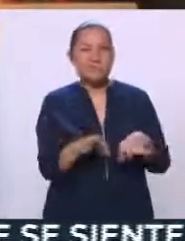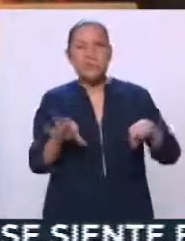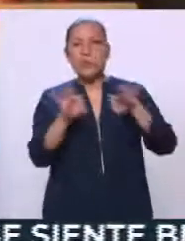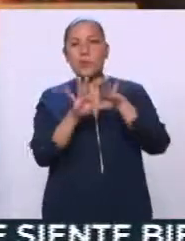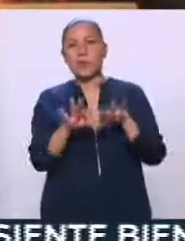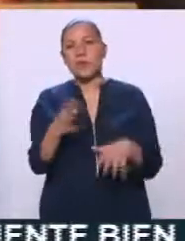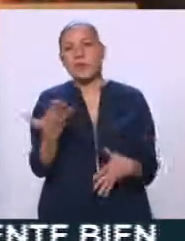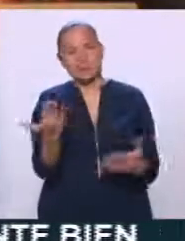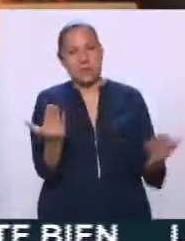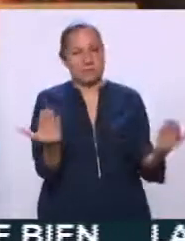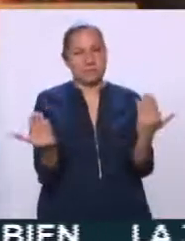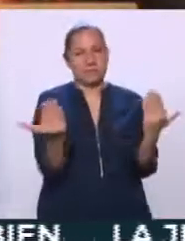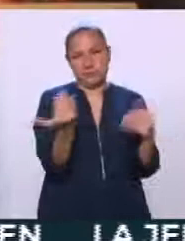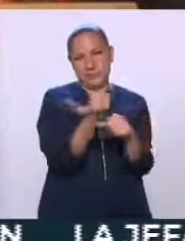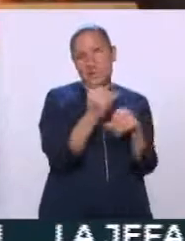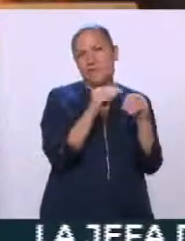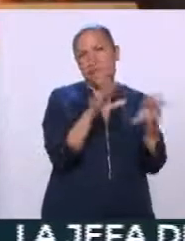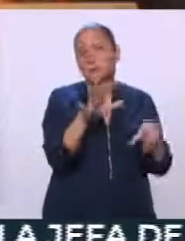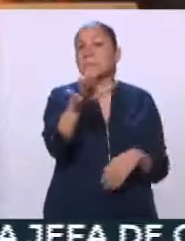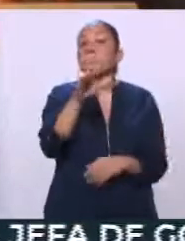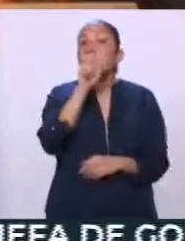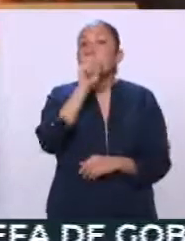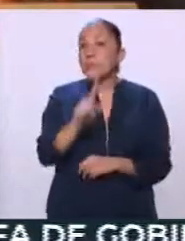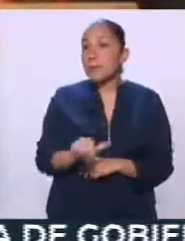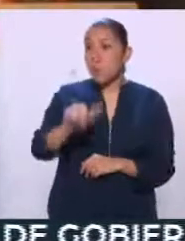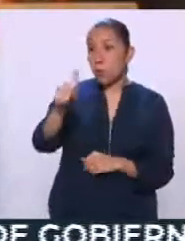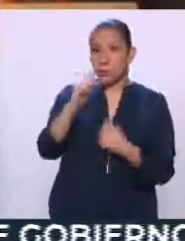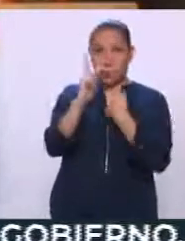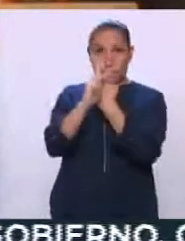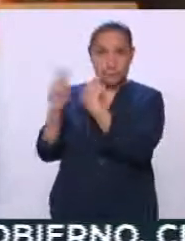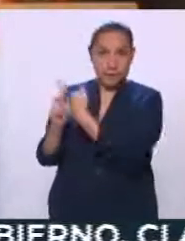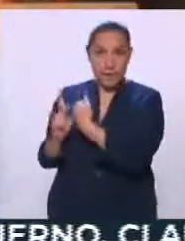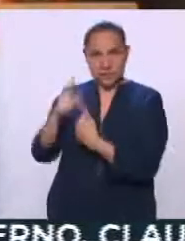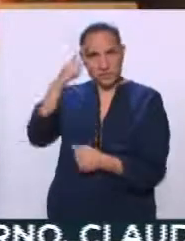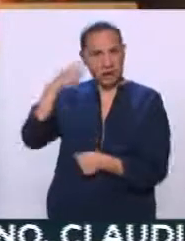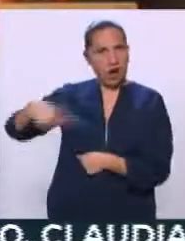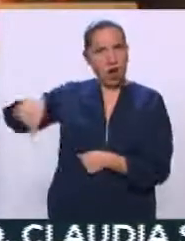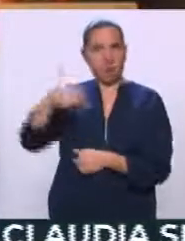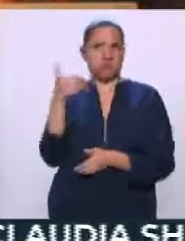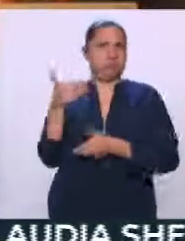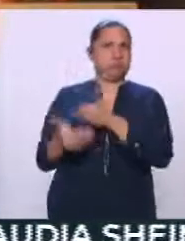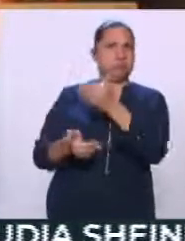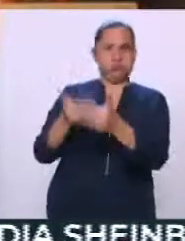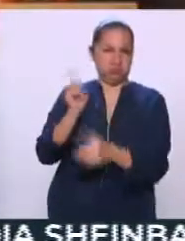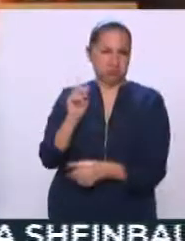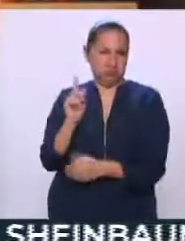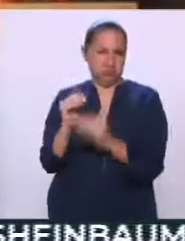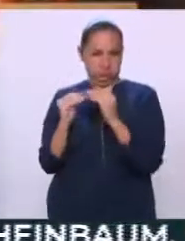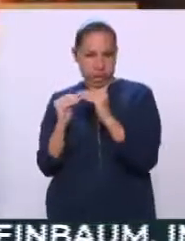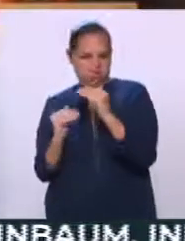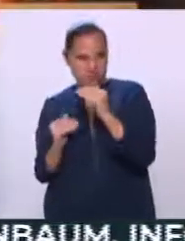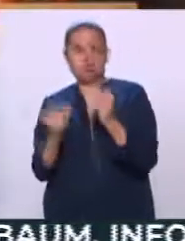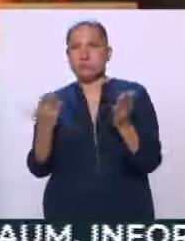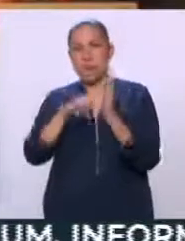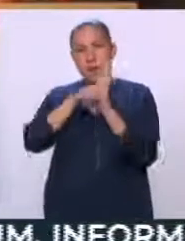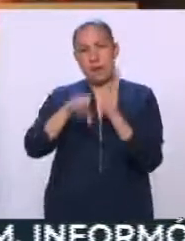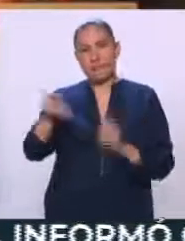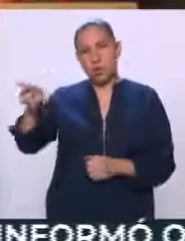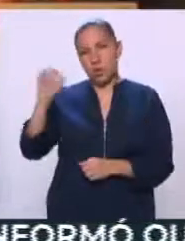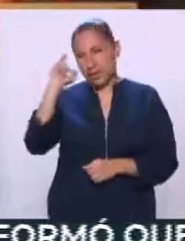países de menores niveles de desarrollo, como podría ser, por ejemplo, la India, pues no tendrían elementos para